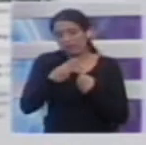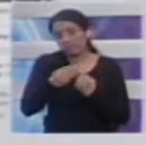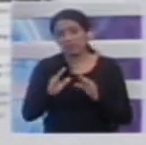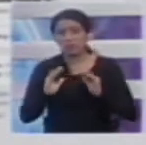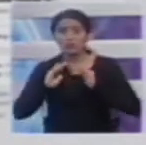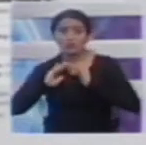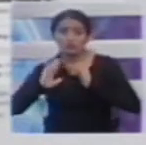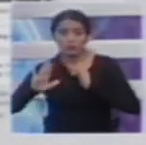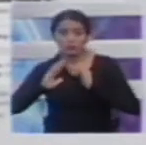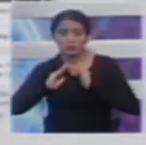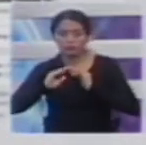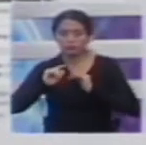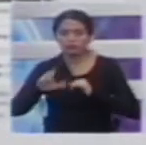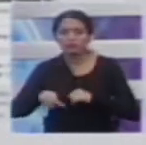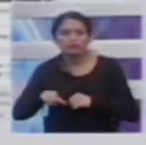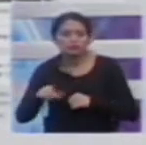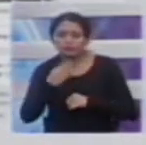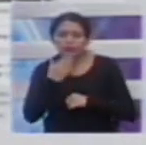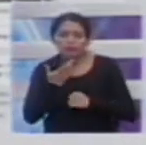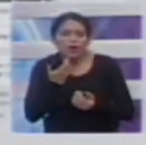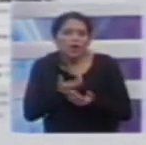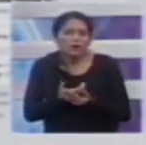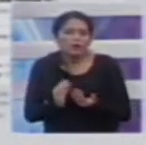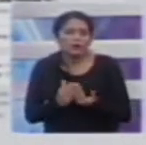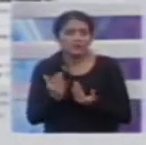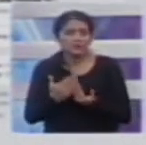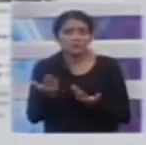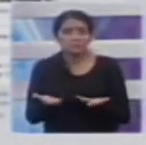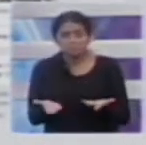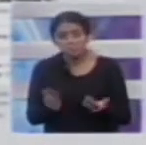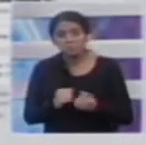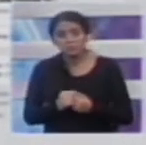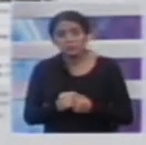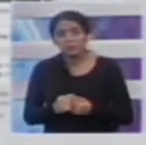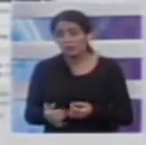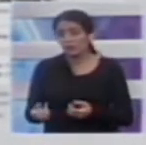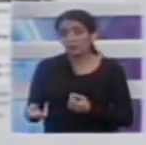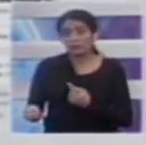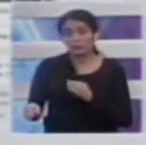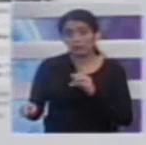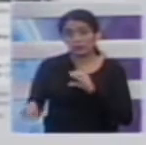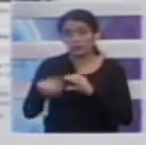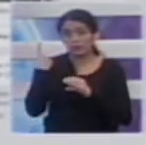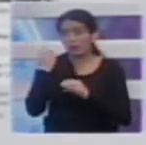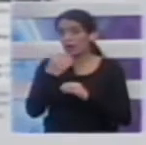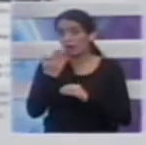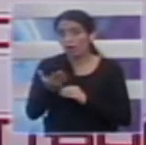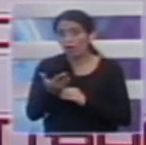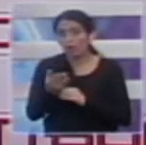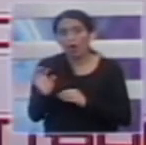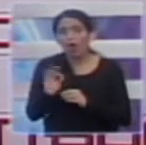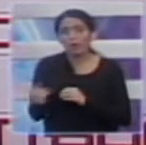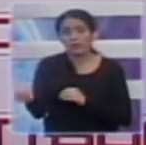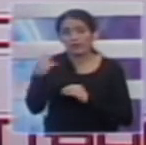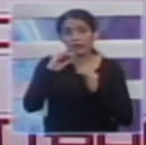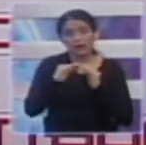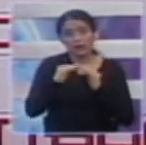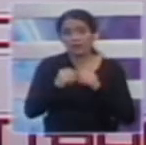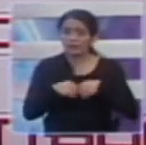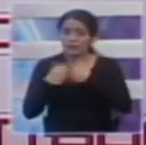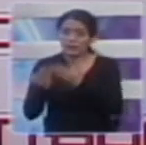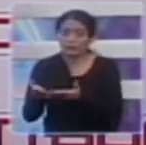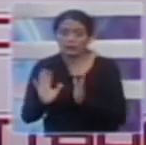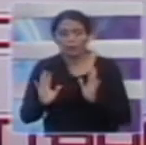la respuesta es casi inmediata, ellos pueden programar su pedido y los entregamos a domicilio o los pueden pasar a retirar sin ningún problema. ¿Un consejo para